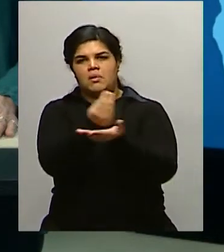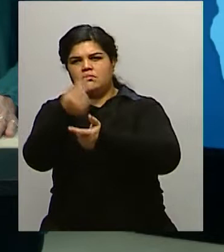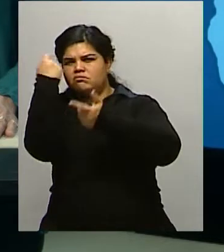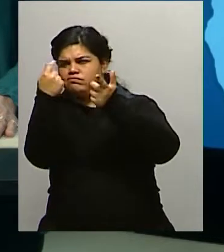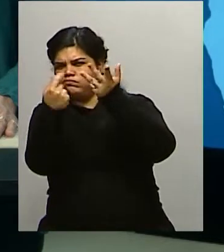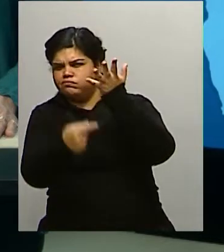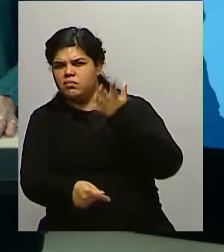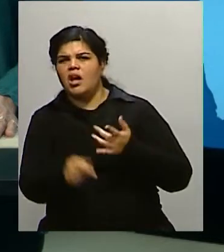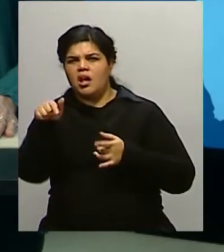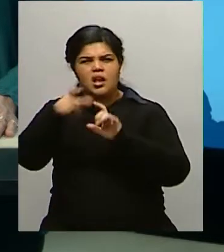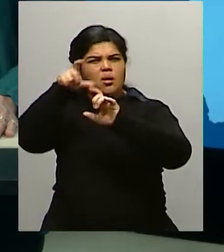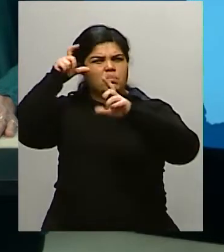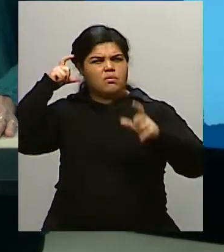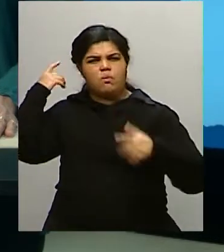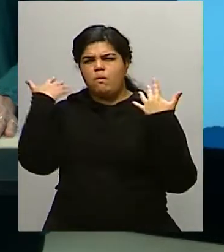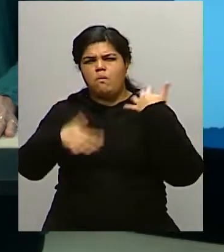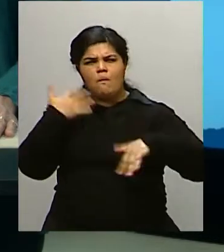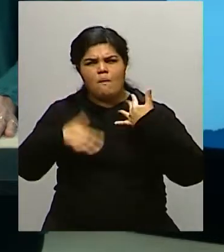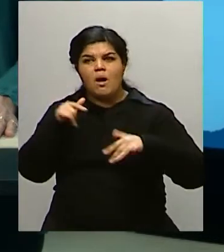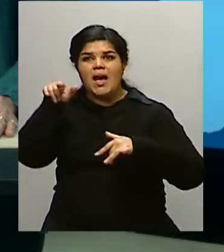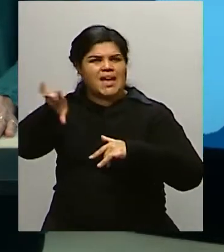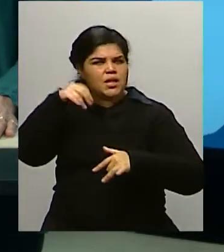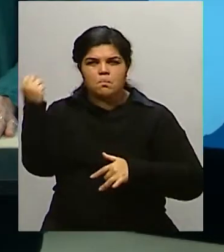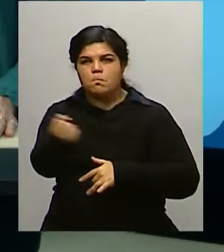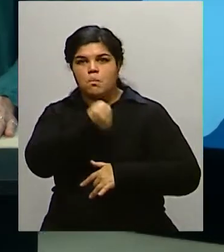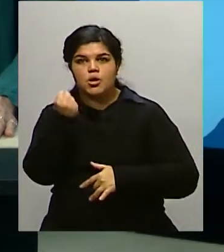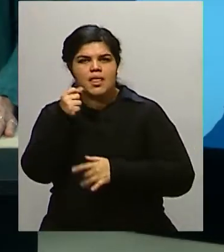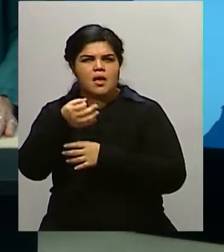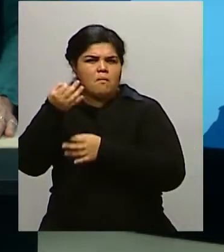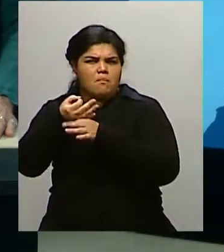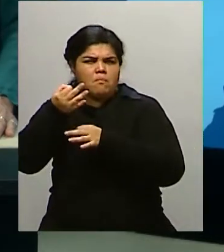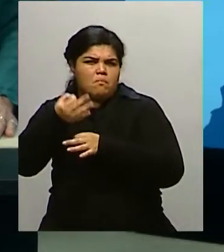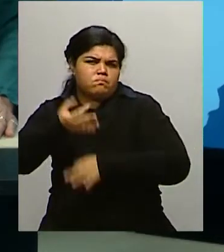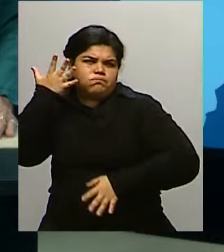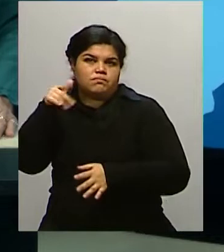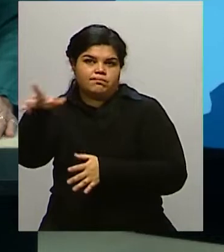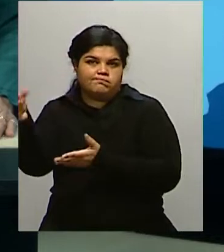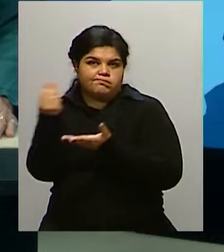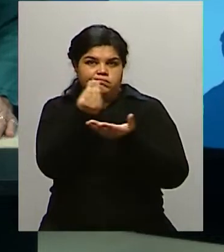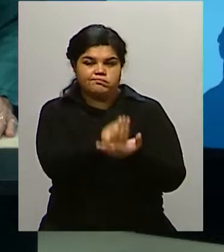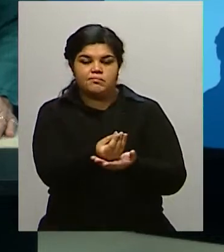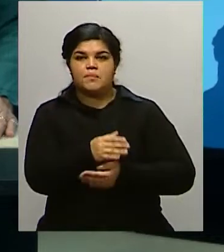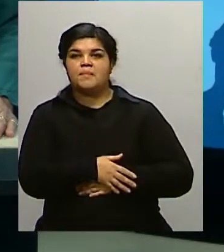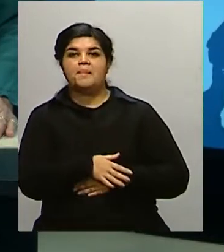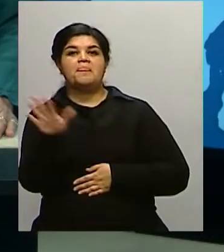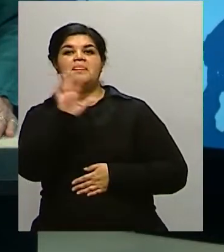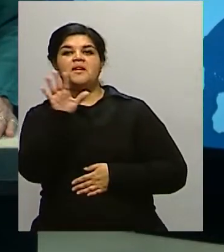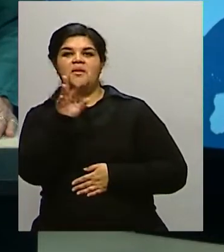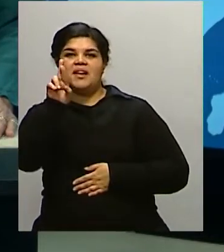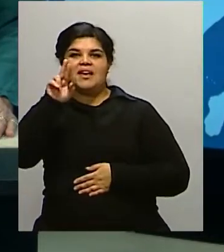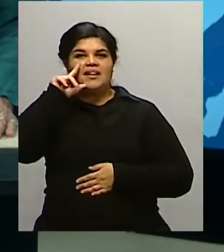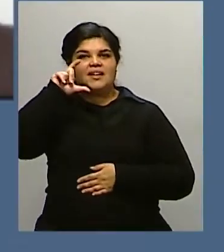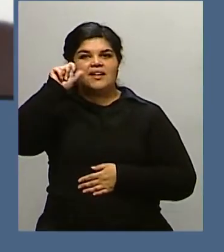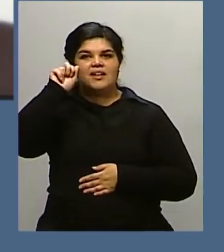parece que es una persona exactamente para conversar todos estos temas. Bueno, lo vamos a presentar. Ricardo, ¿qué tal? Buenas noches, ¿cómo